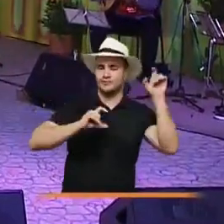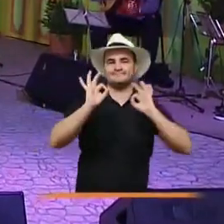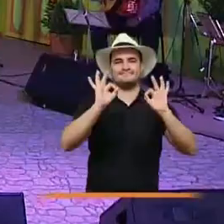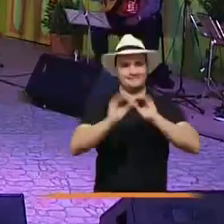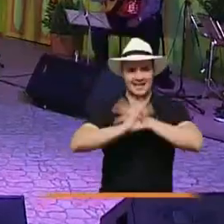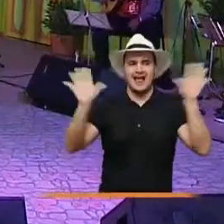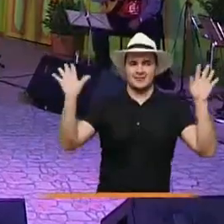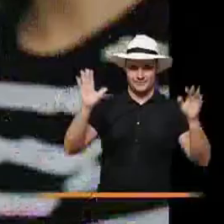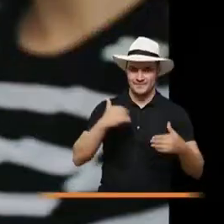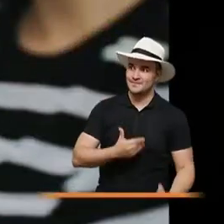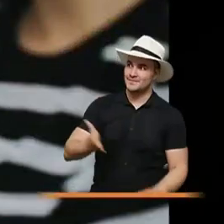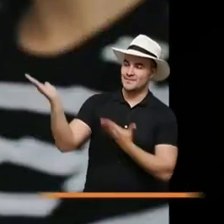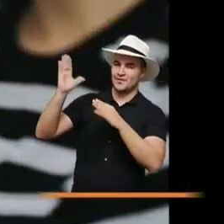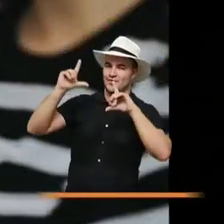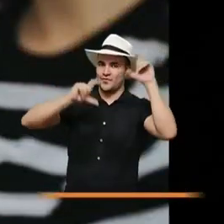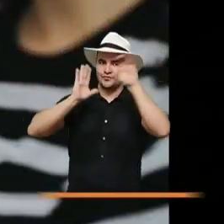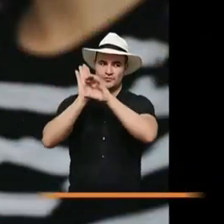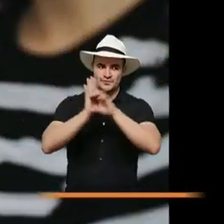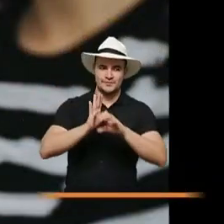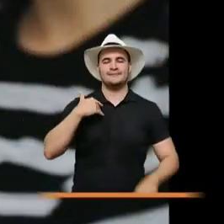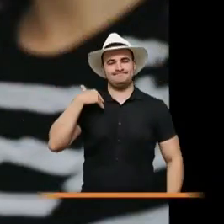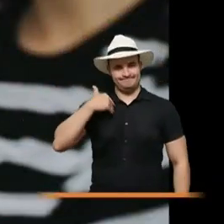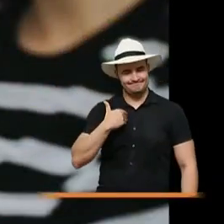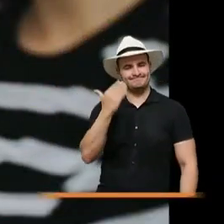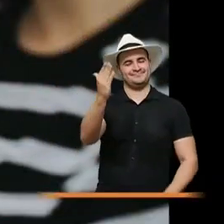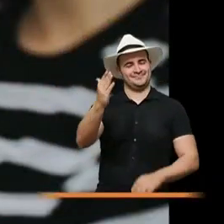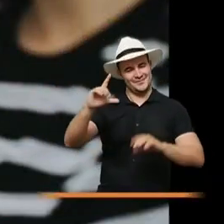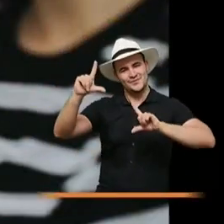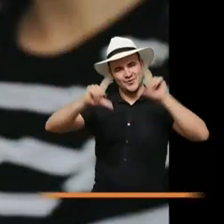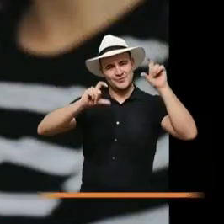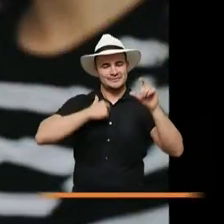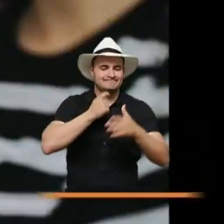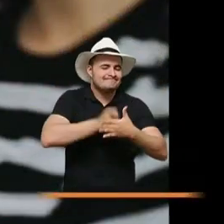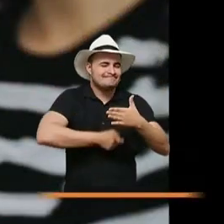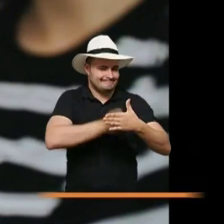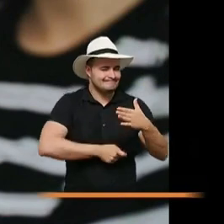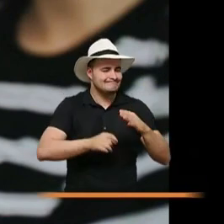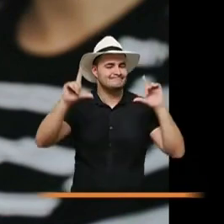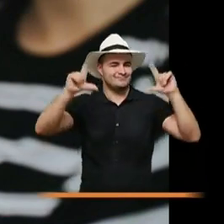para ellos y señores ahí está la imagen para ustedes trabajadores y ya estamos corrigiendo